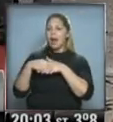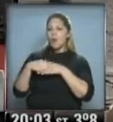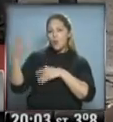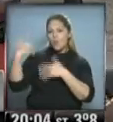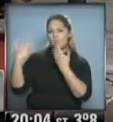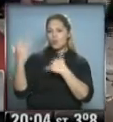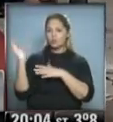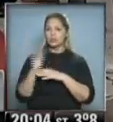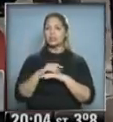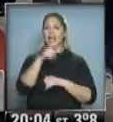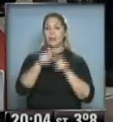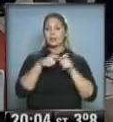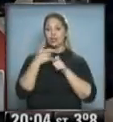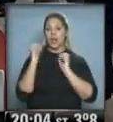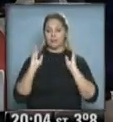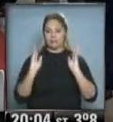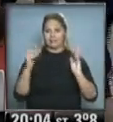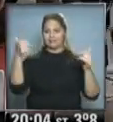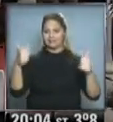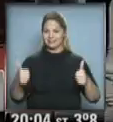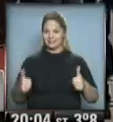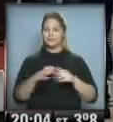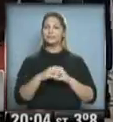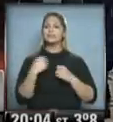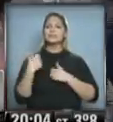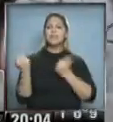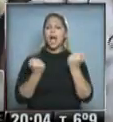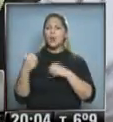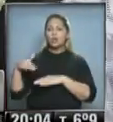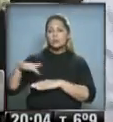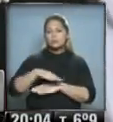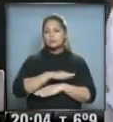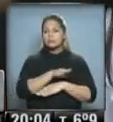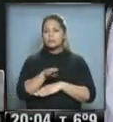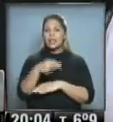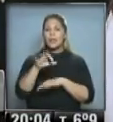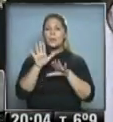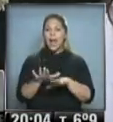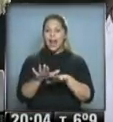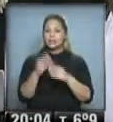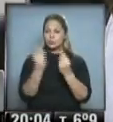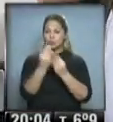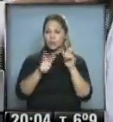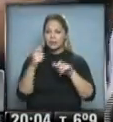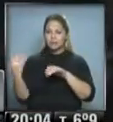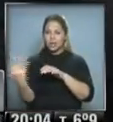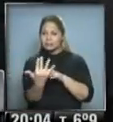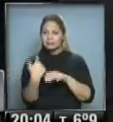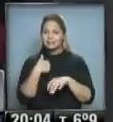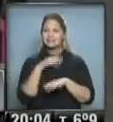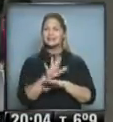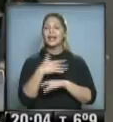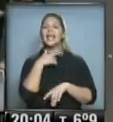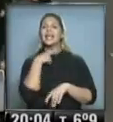que montaban guardia a los costados de la autopista. En varios tramos el automóvil tuvo que detenerse por el bloqueo de personas que impedían el paso del Papa